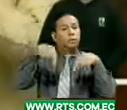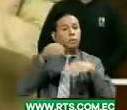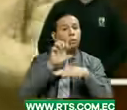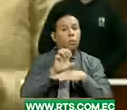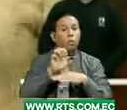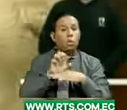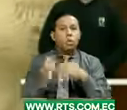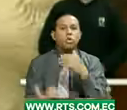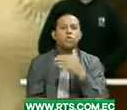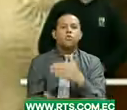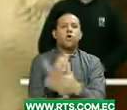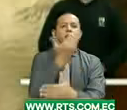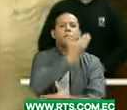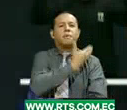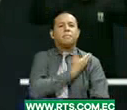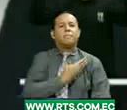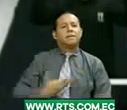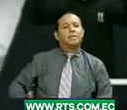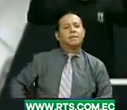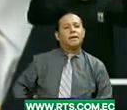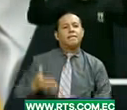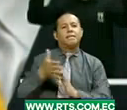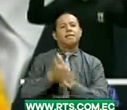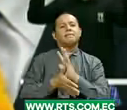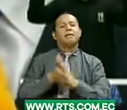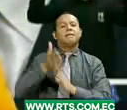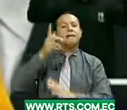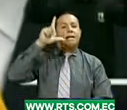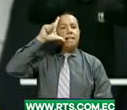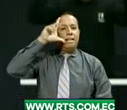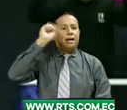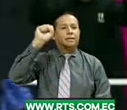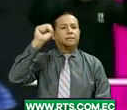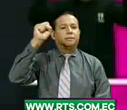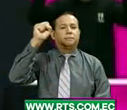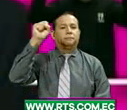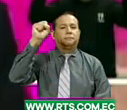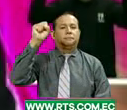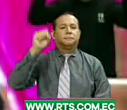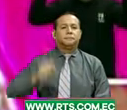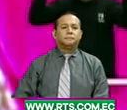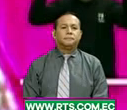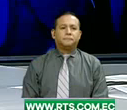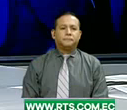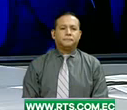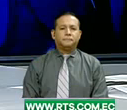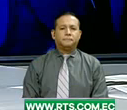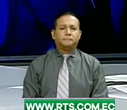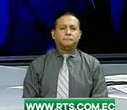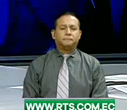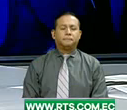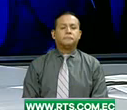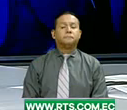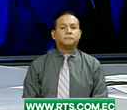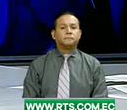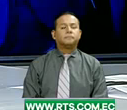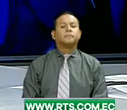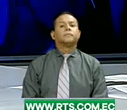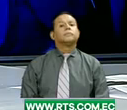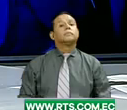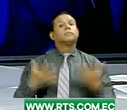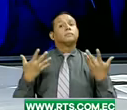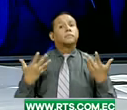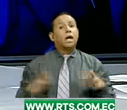nuevo presidente y este es Guillermo Lasso, informó Valeria Navarro. Los poderes ejecutivo